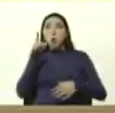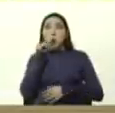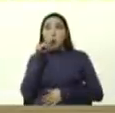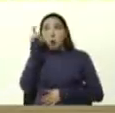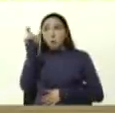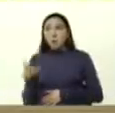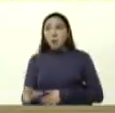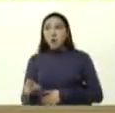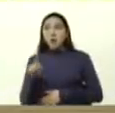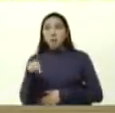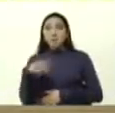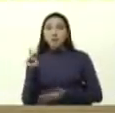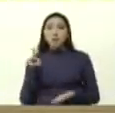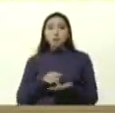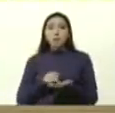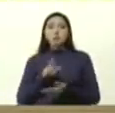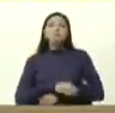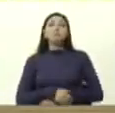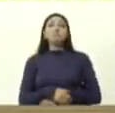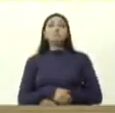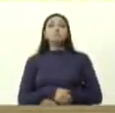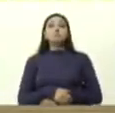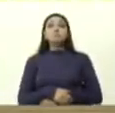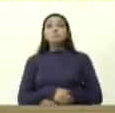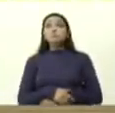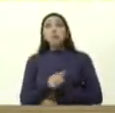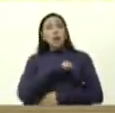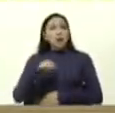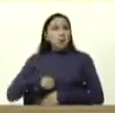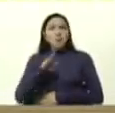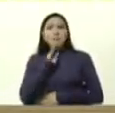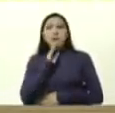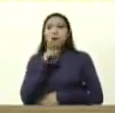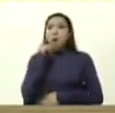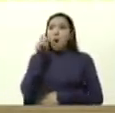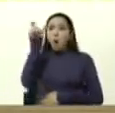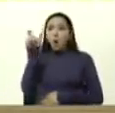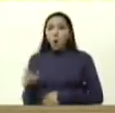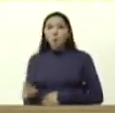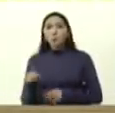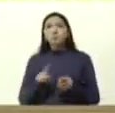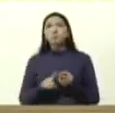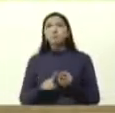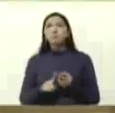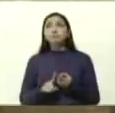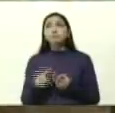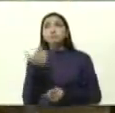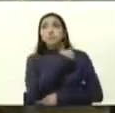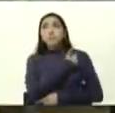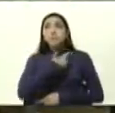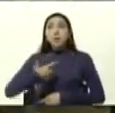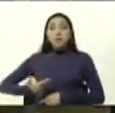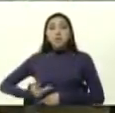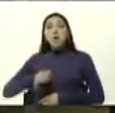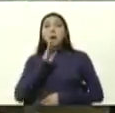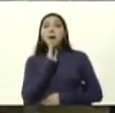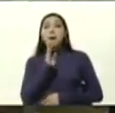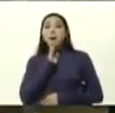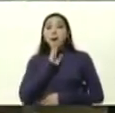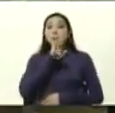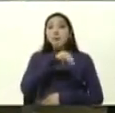Bello. Bueno, por la banca privada, Nelson Acosta, presidente ejecutivo del Banco